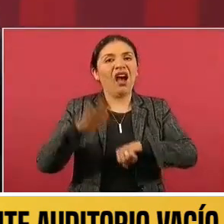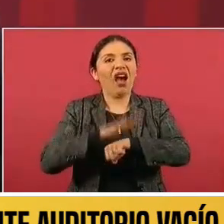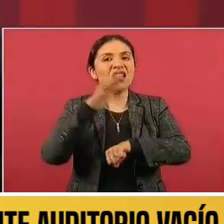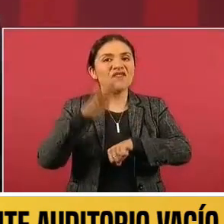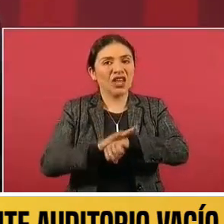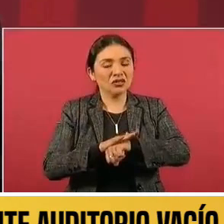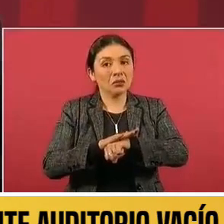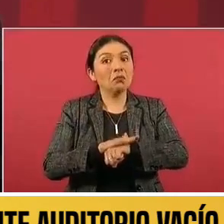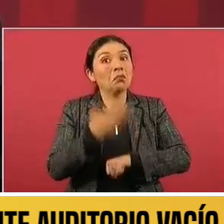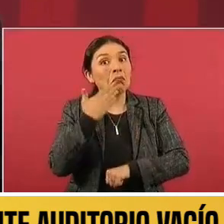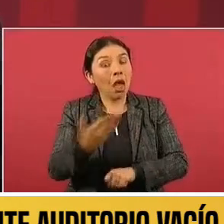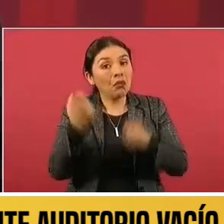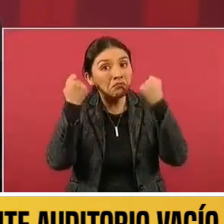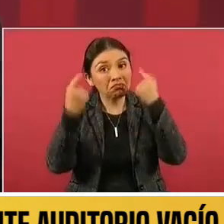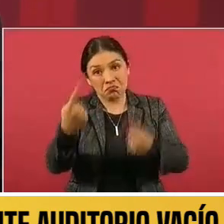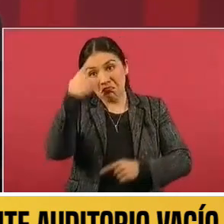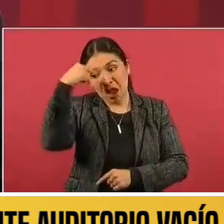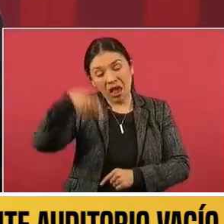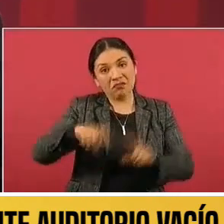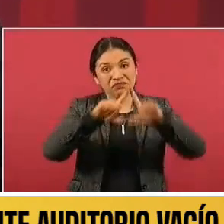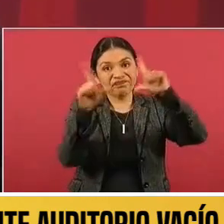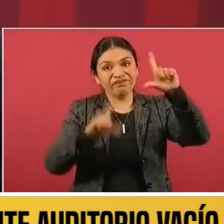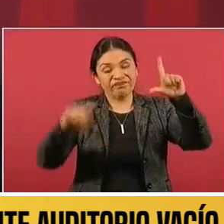favorable a mexico